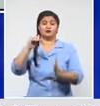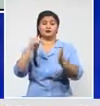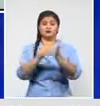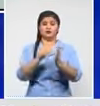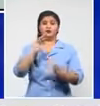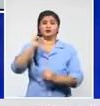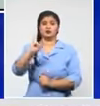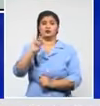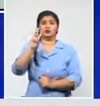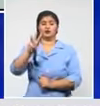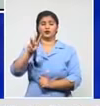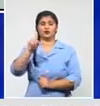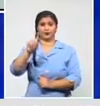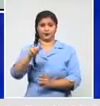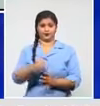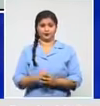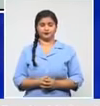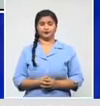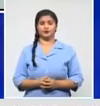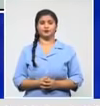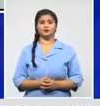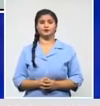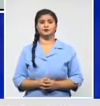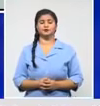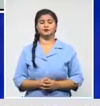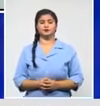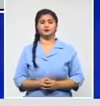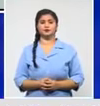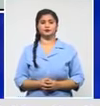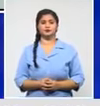33.631. Cuba, con